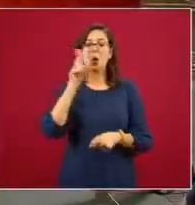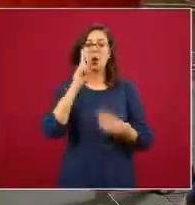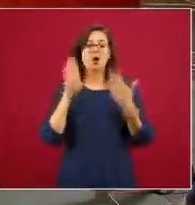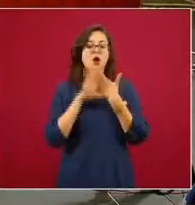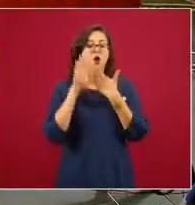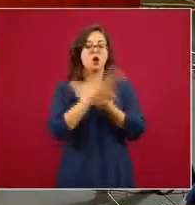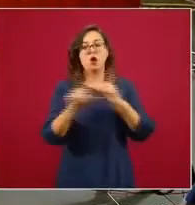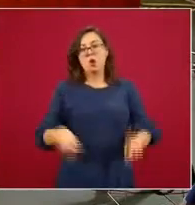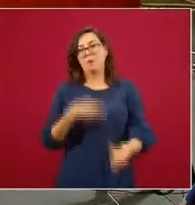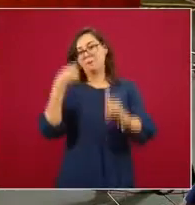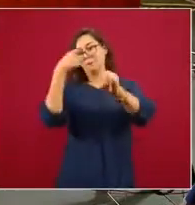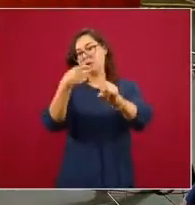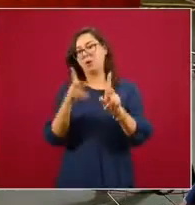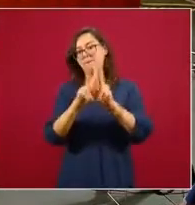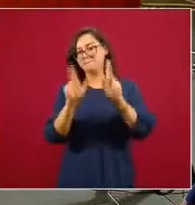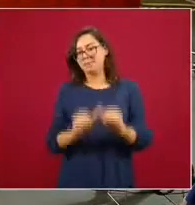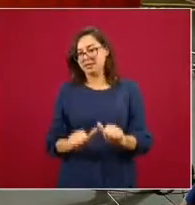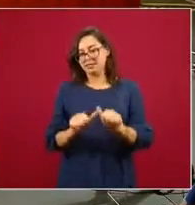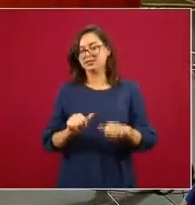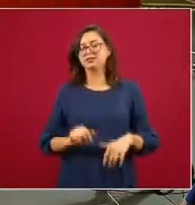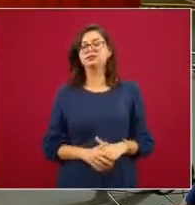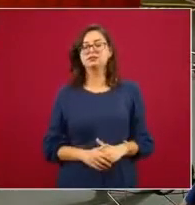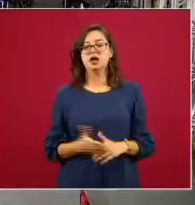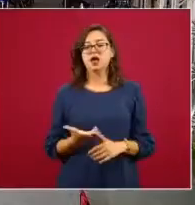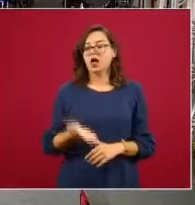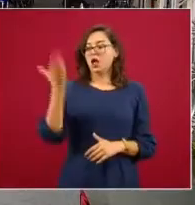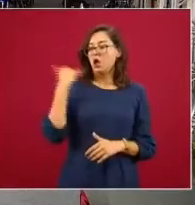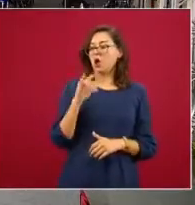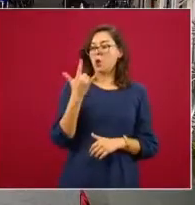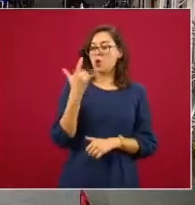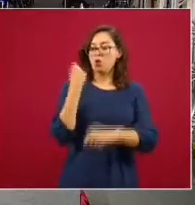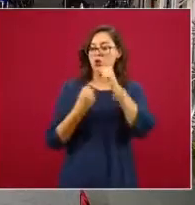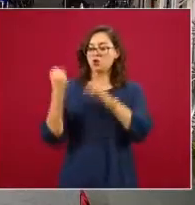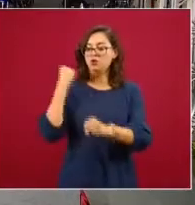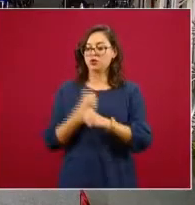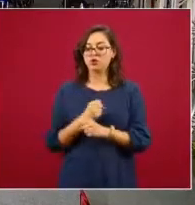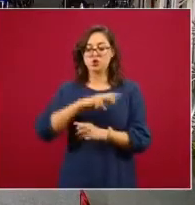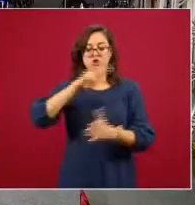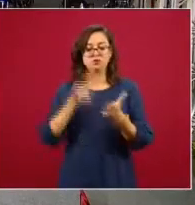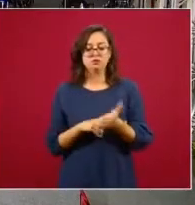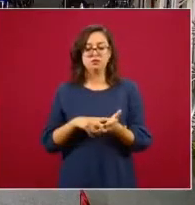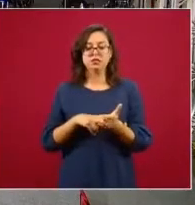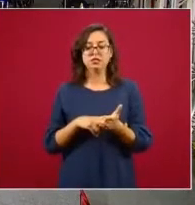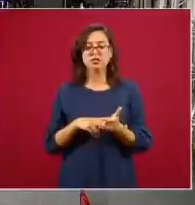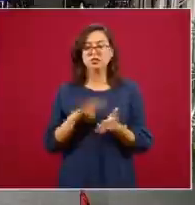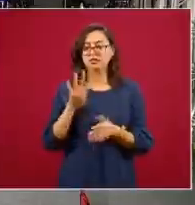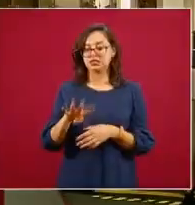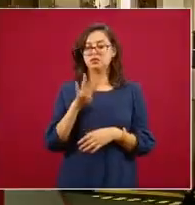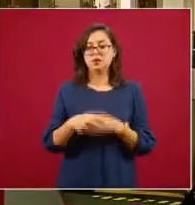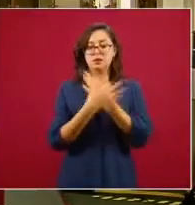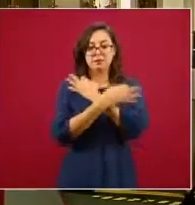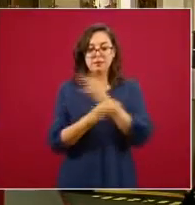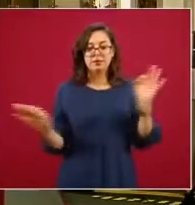Juntos por la Paz, que dimos a conocer en julio del año pasado, en julio de 2019, hemos integrado